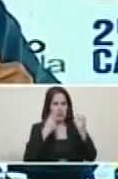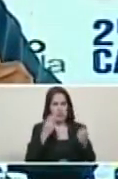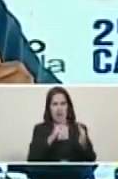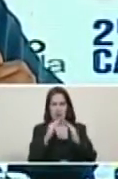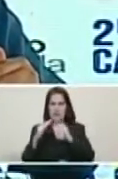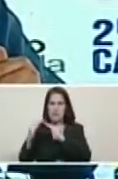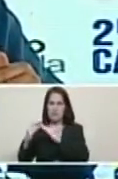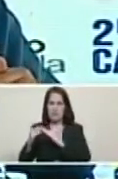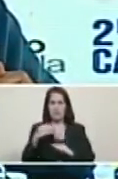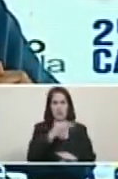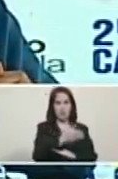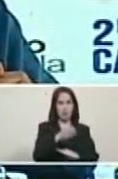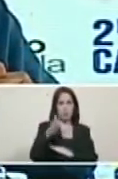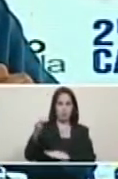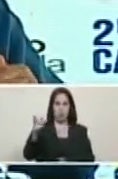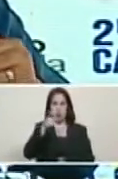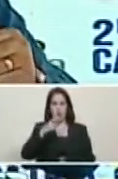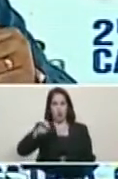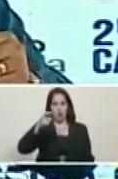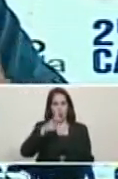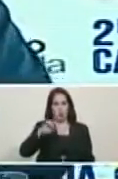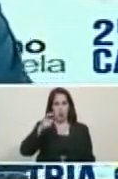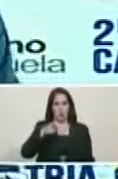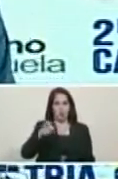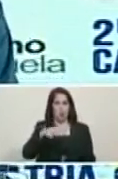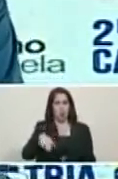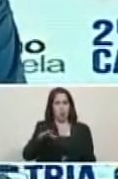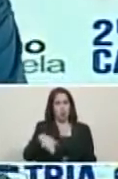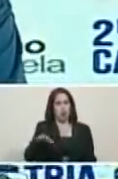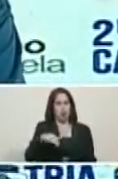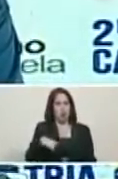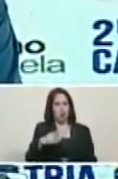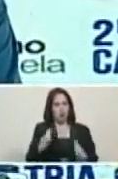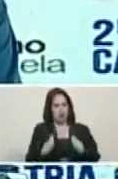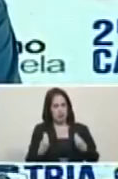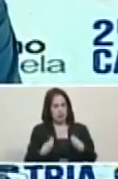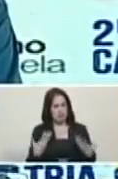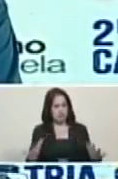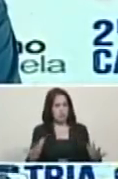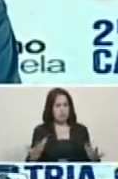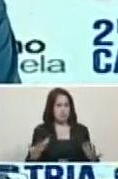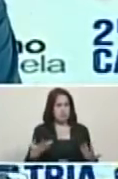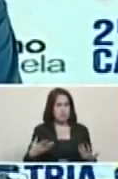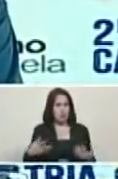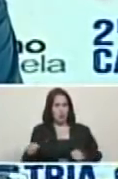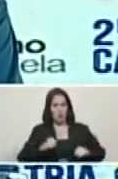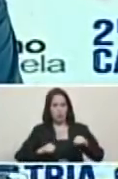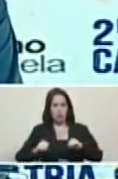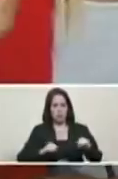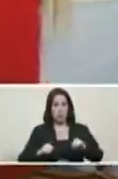casa de el movimiento Somos Venezuela,